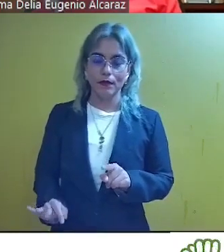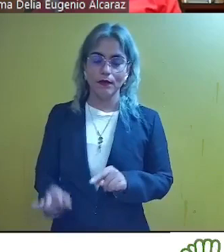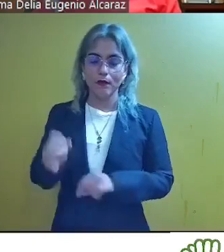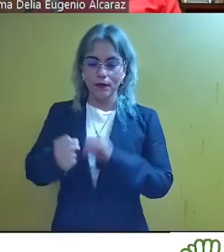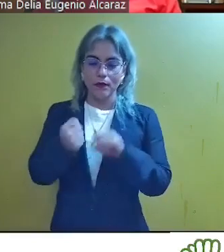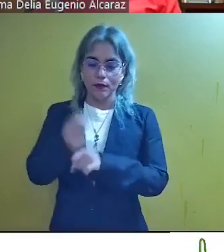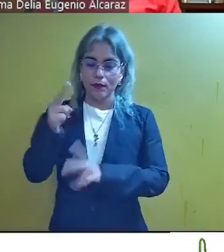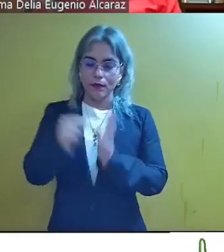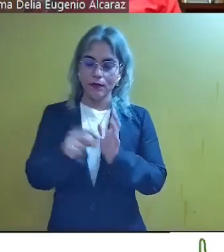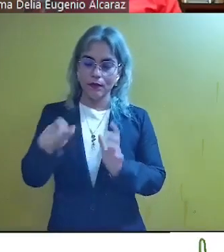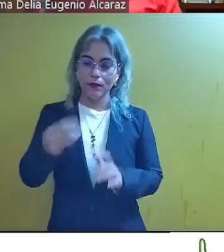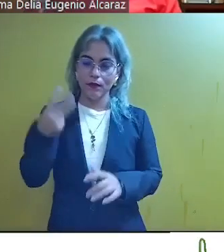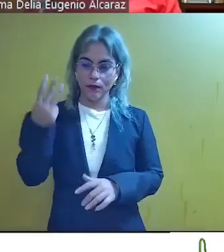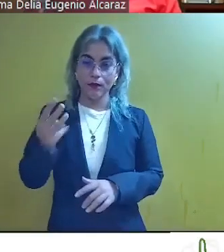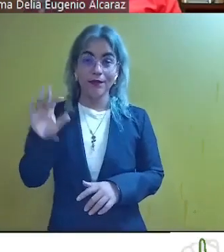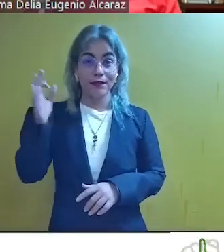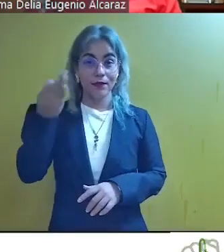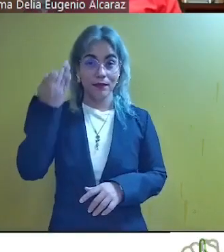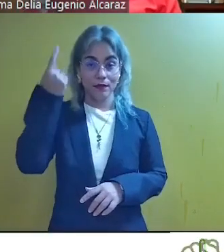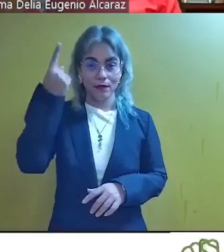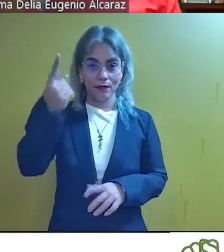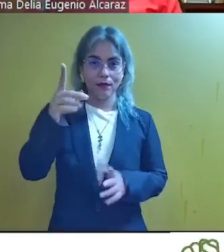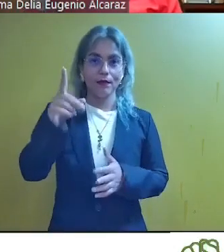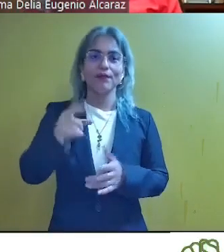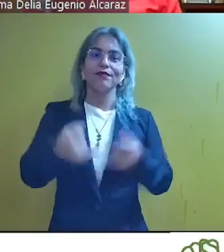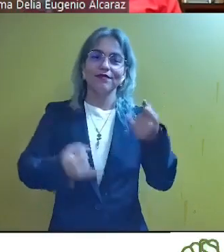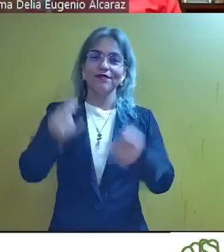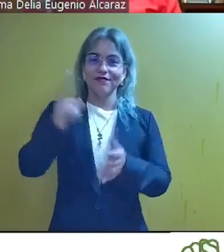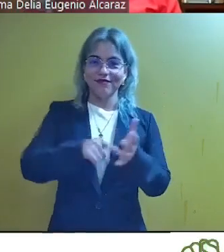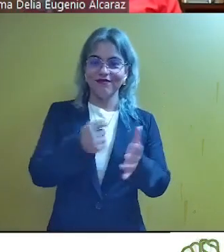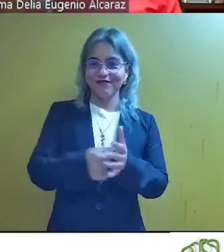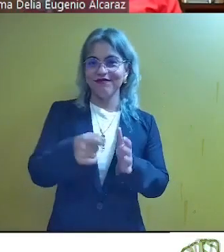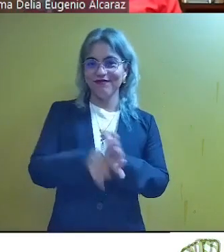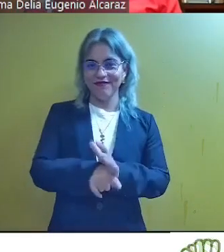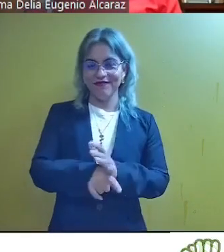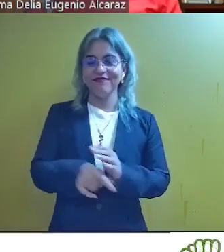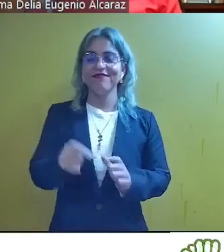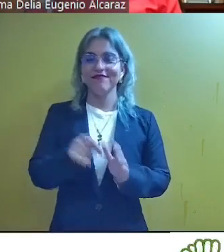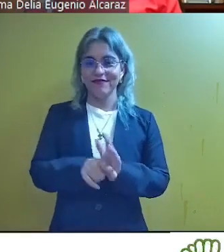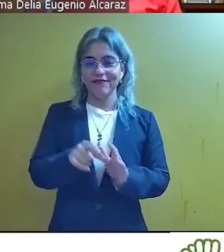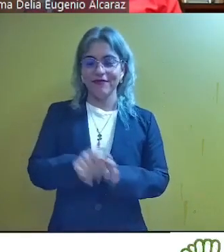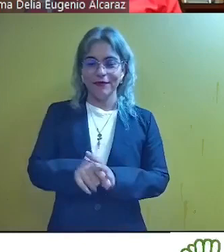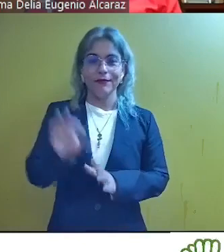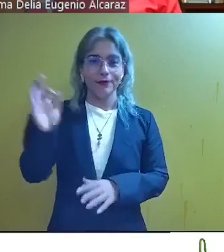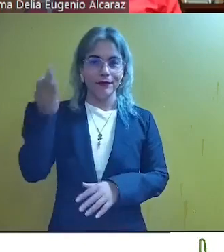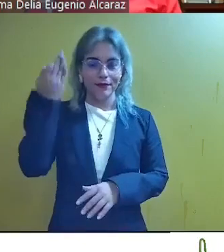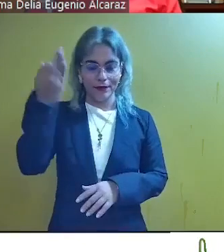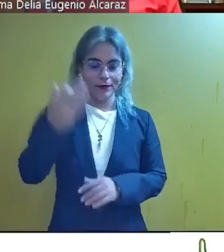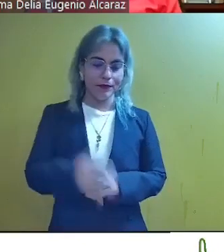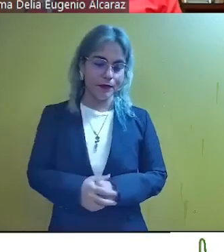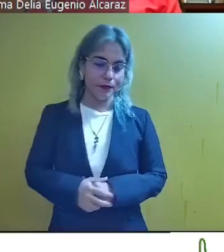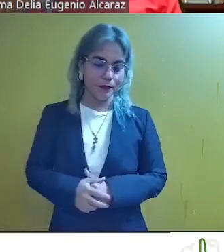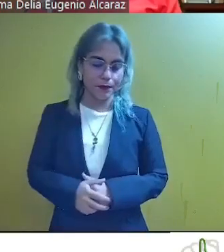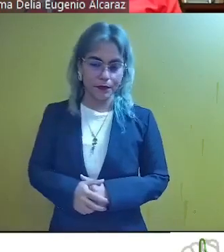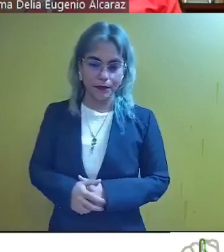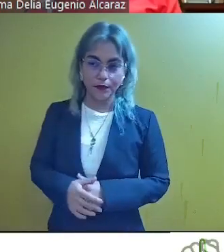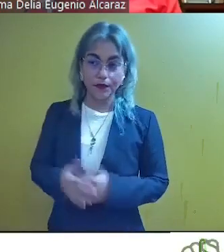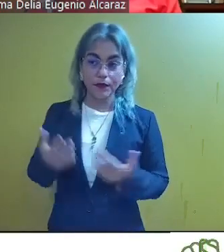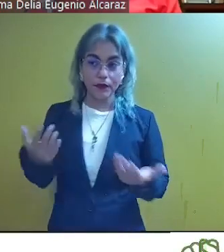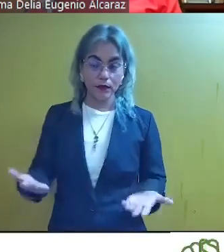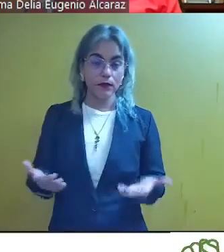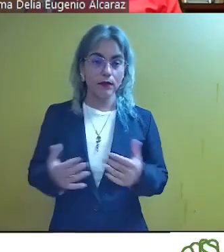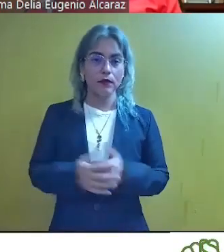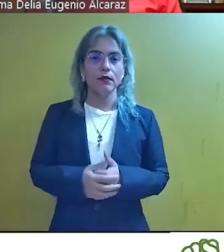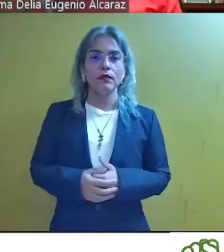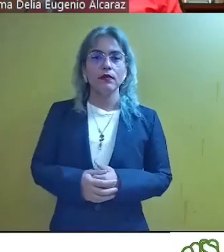SCM-JS-3333/2023 por la Sala Regional Ciudad de México del Tribunal Electoral del Poder Judicial de la Federación. En el proyecto se propone declarar infundado por una parte